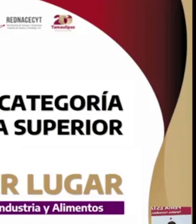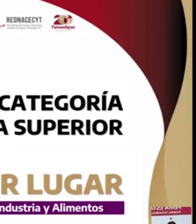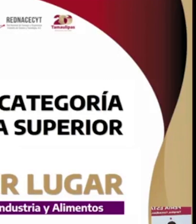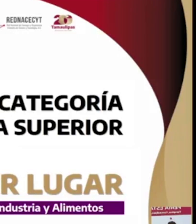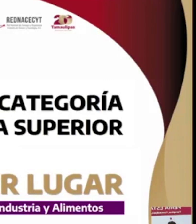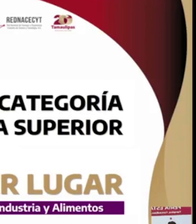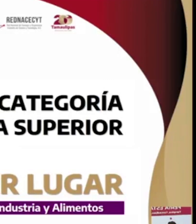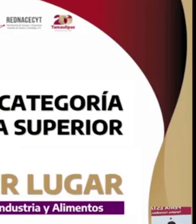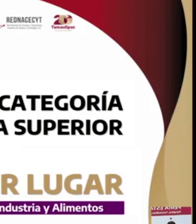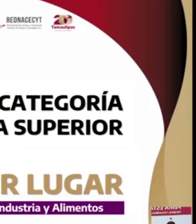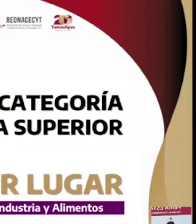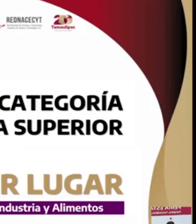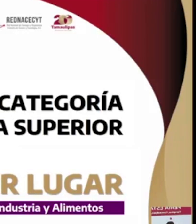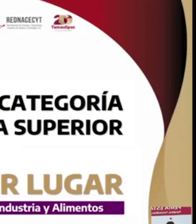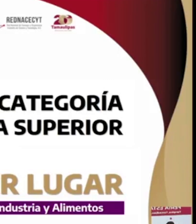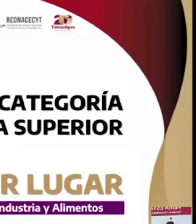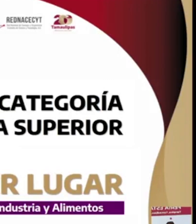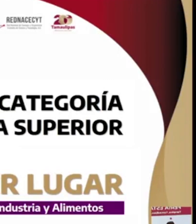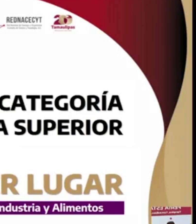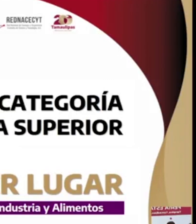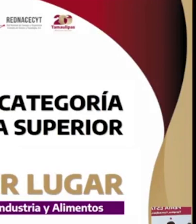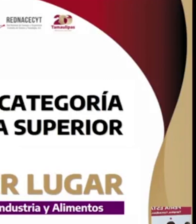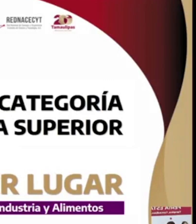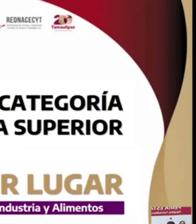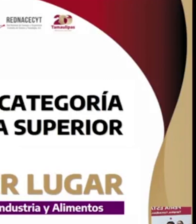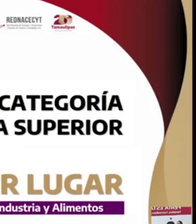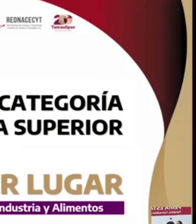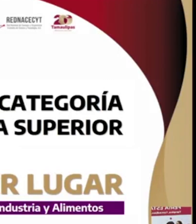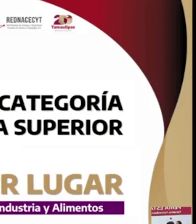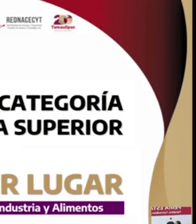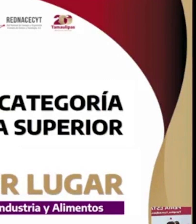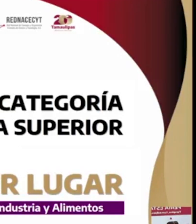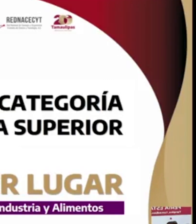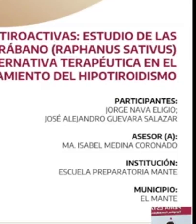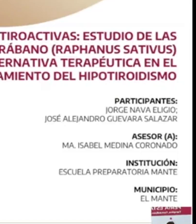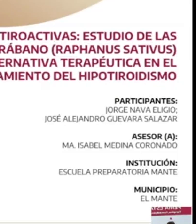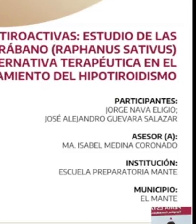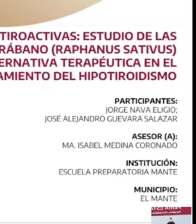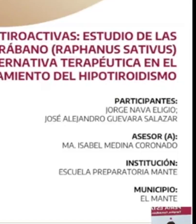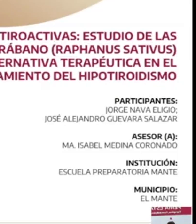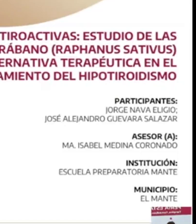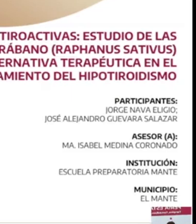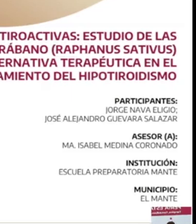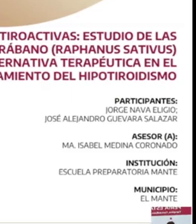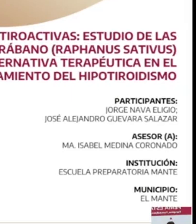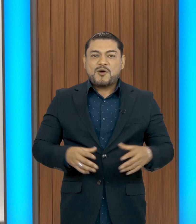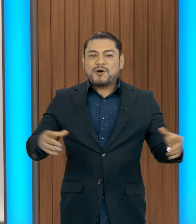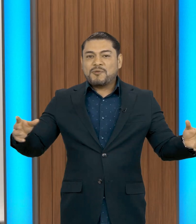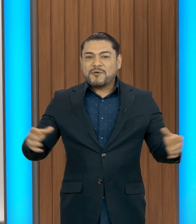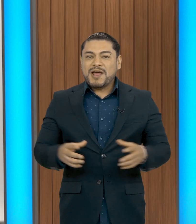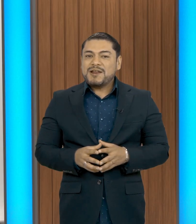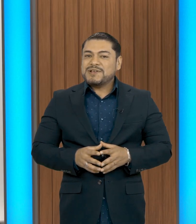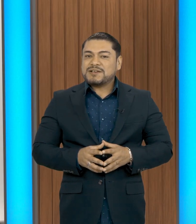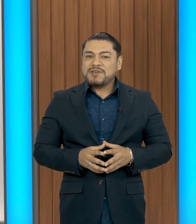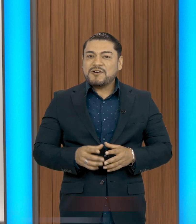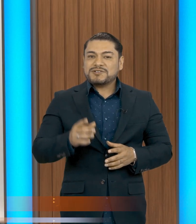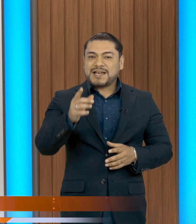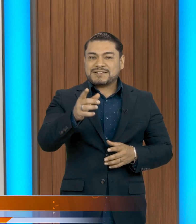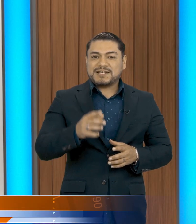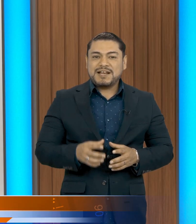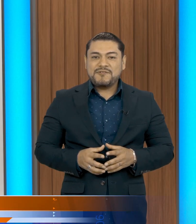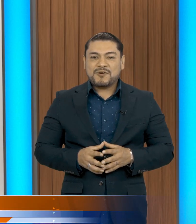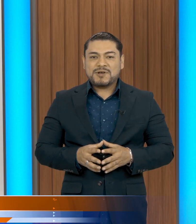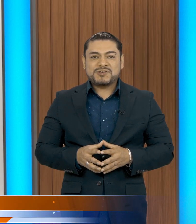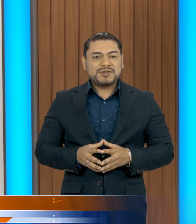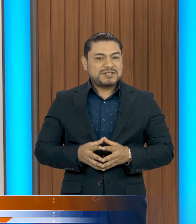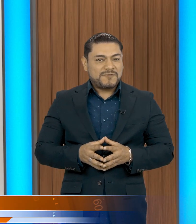presentaron 75 proyectos distribuidos en el nivel medio superior y nivel superior. Bueno, Manuel, mis amigos,